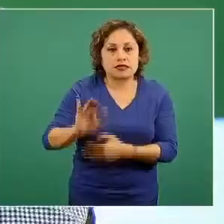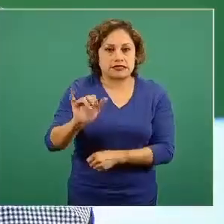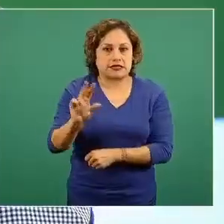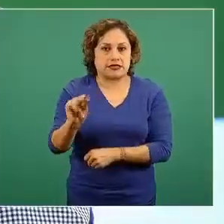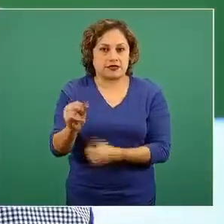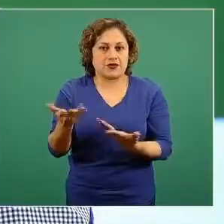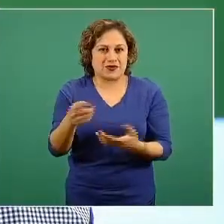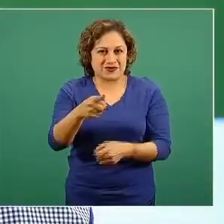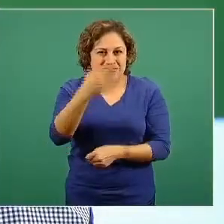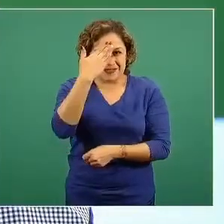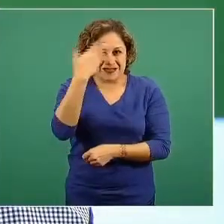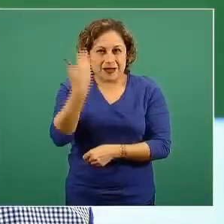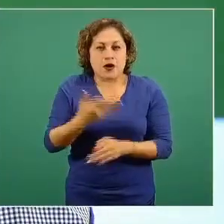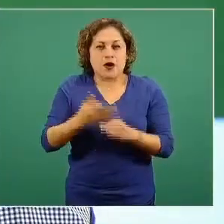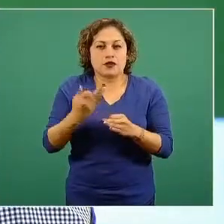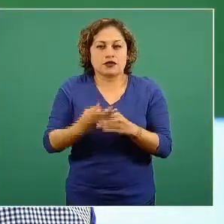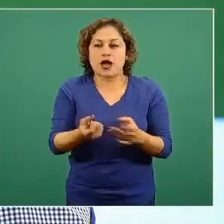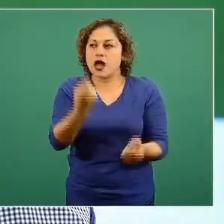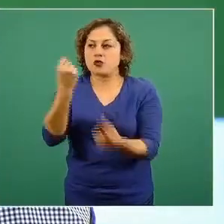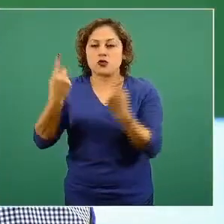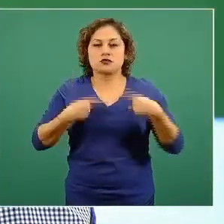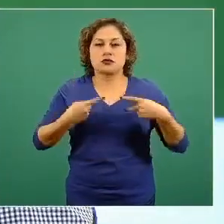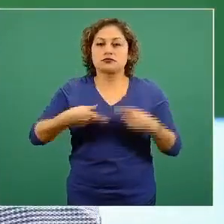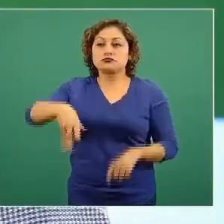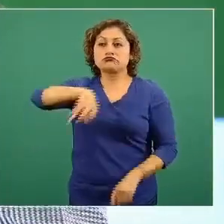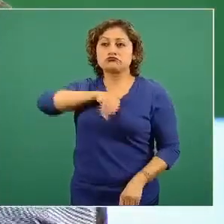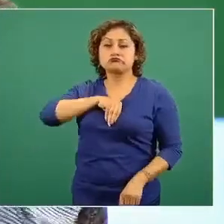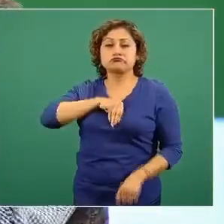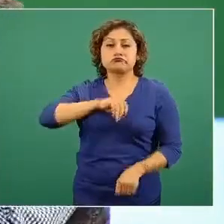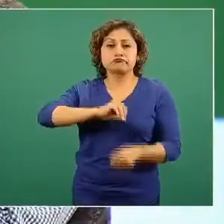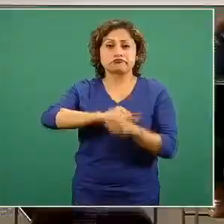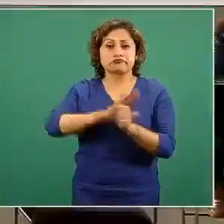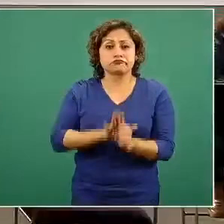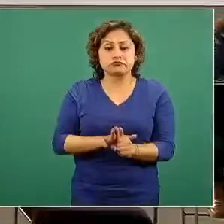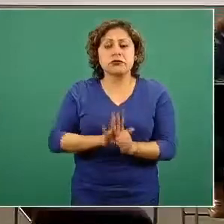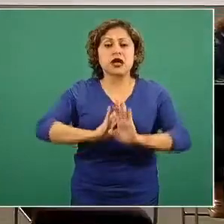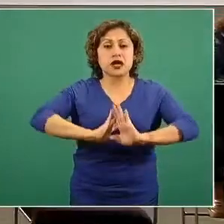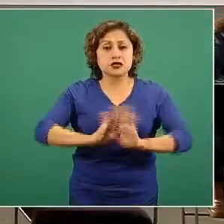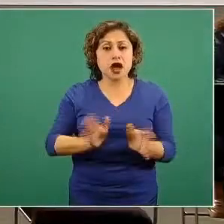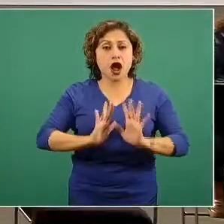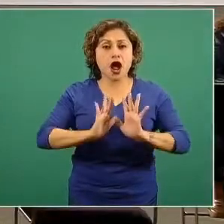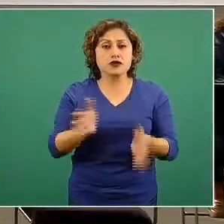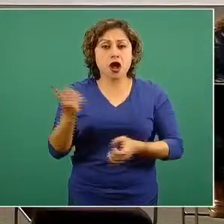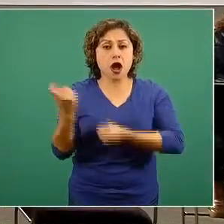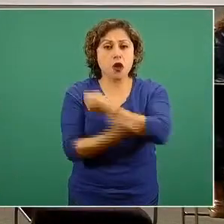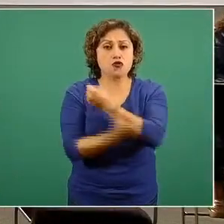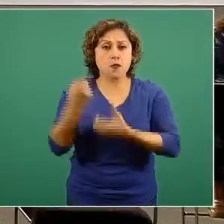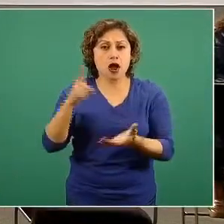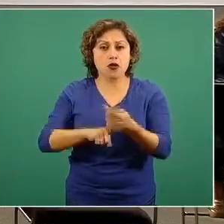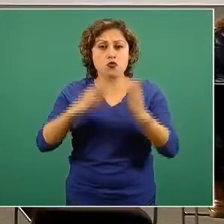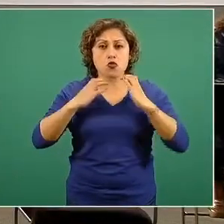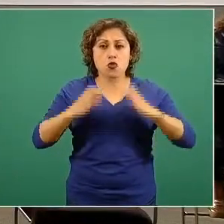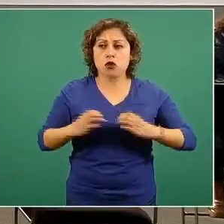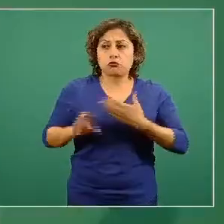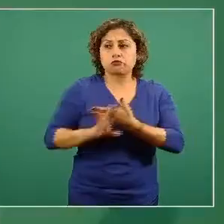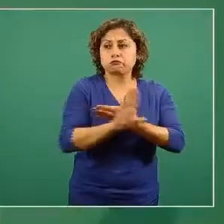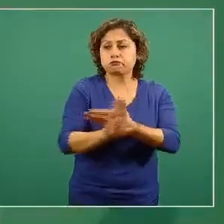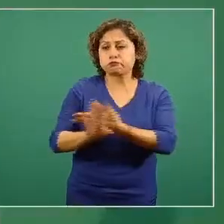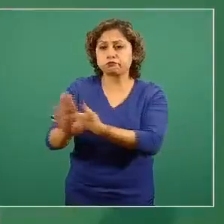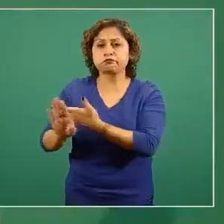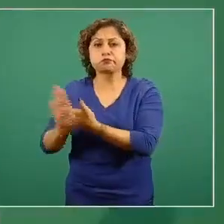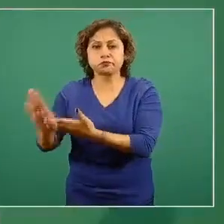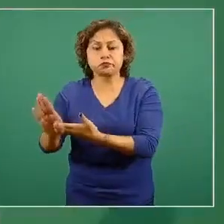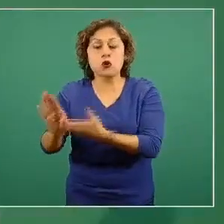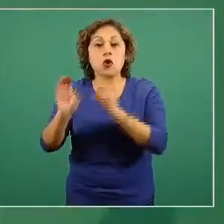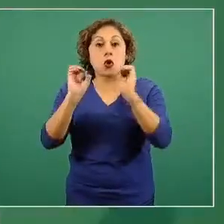pues hablamos también de la inmunidad generada, que todos estos desarrollos no la cubrieran, y hasta el momento tampoco hay evidencia. De hecho,